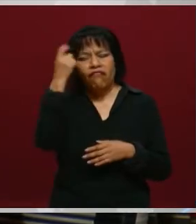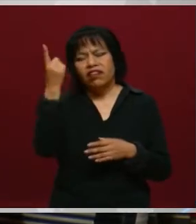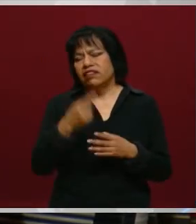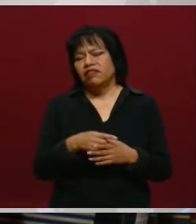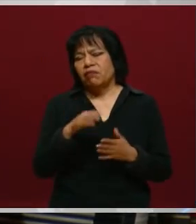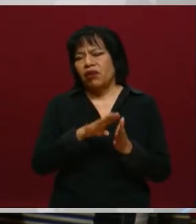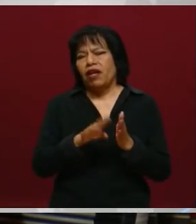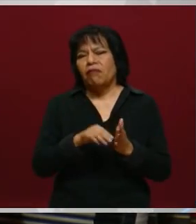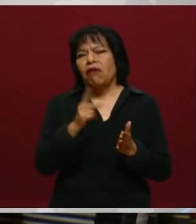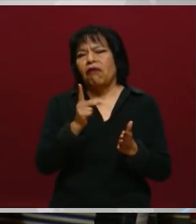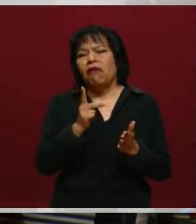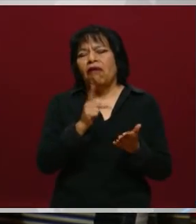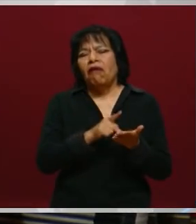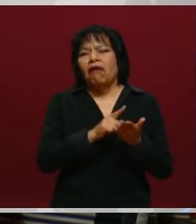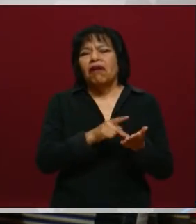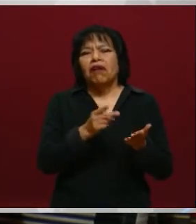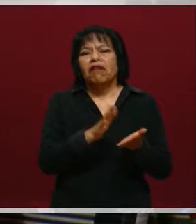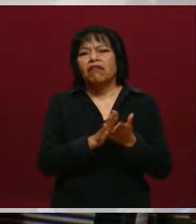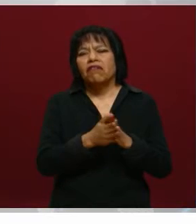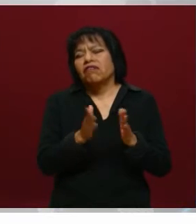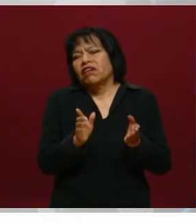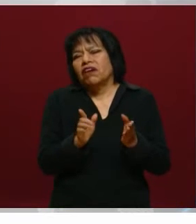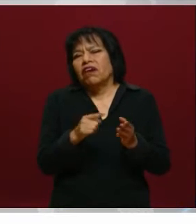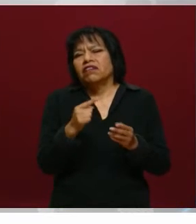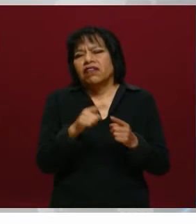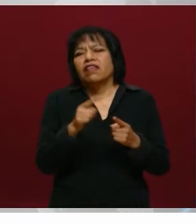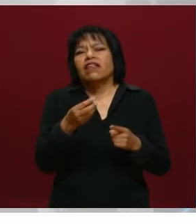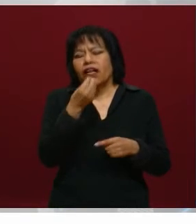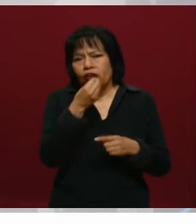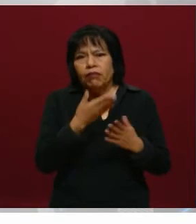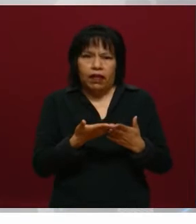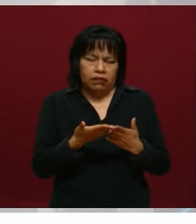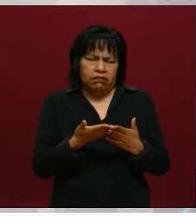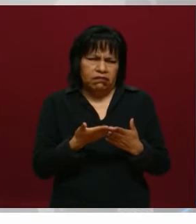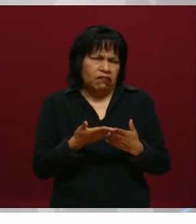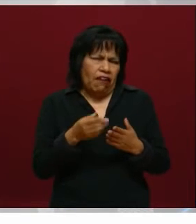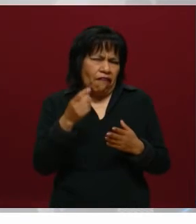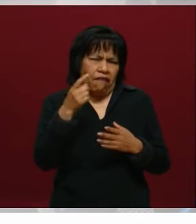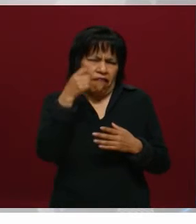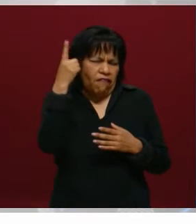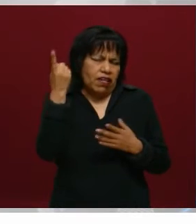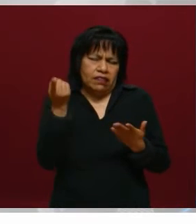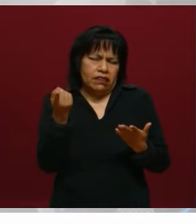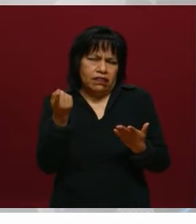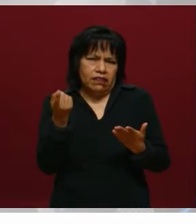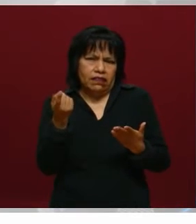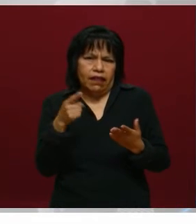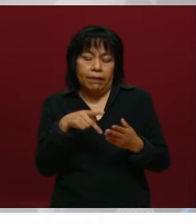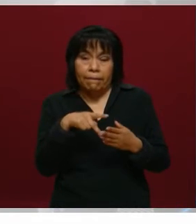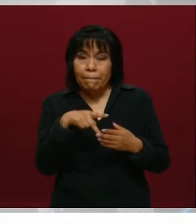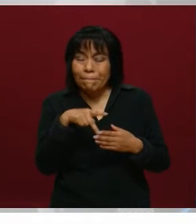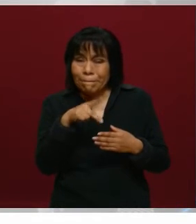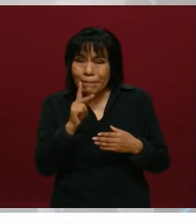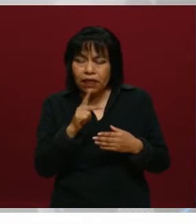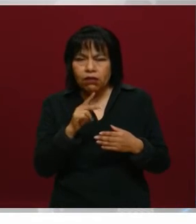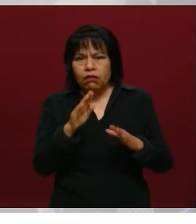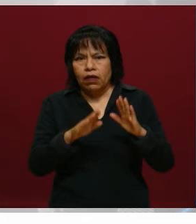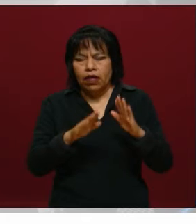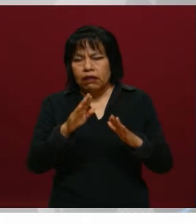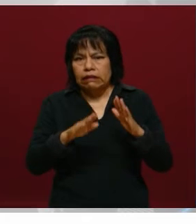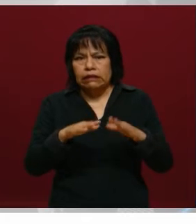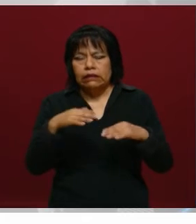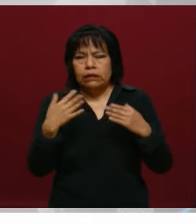tortillas o medio de acuerdo a las personas que van a comer esté bien casa de mencionar algo muy sencillo sin embargo hay dilemas